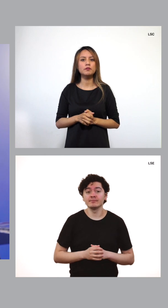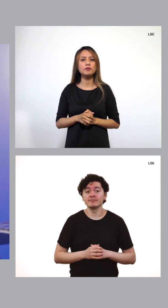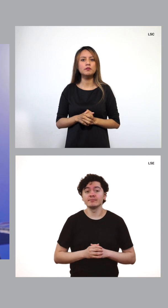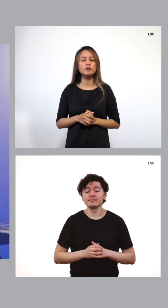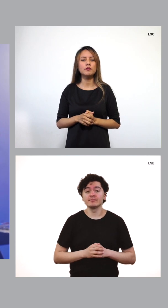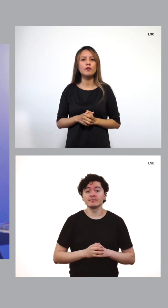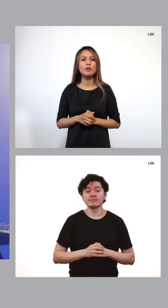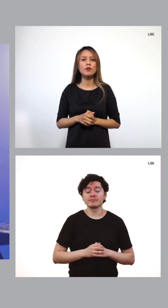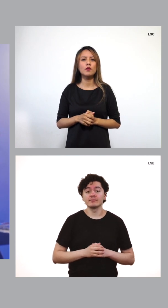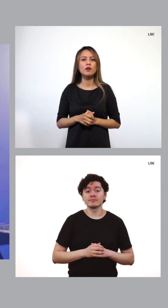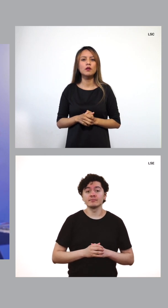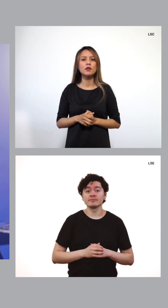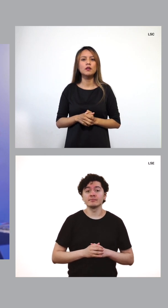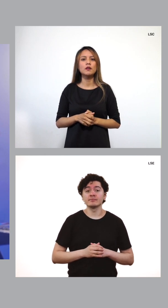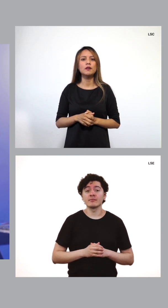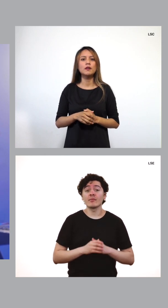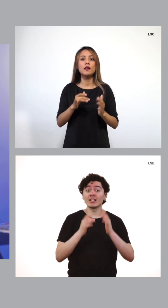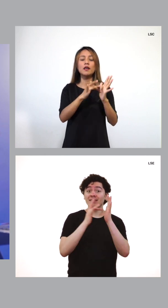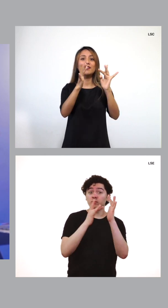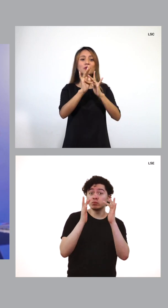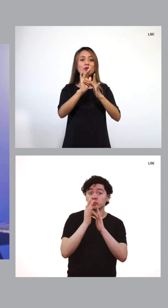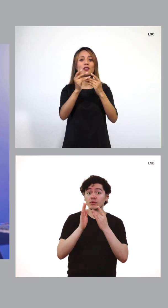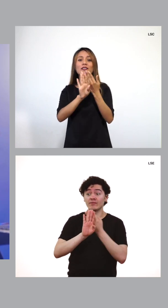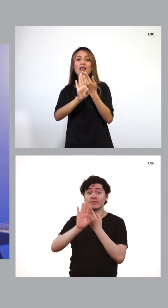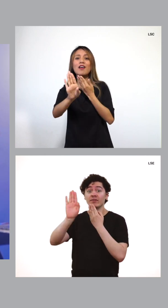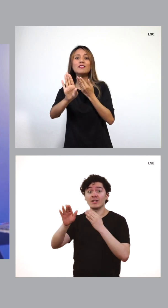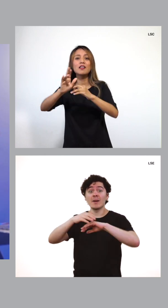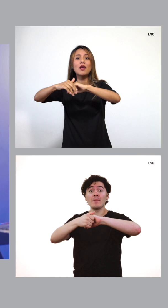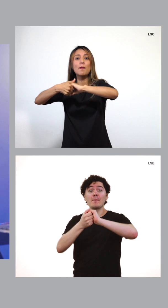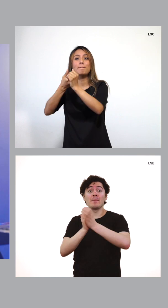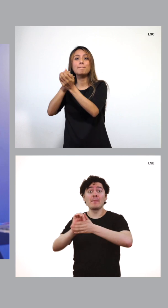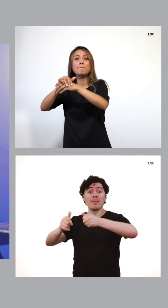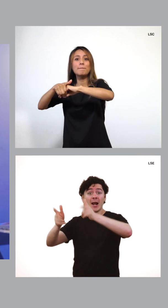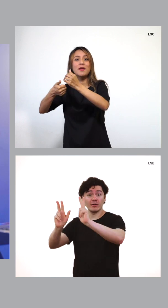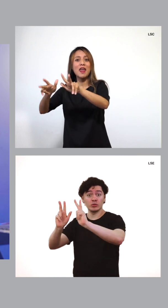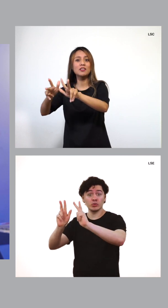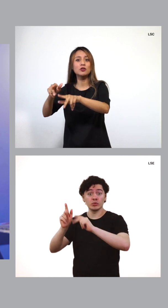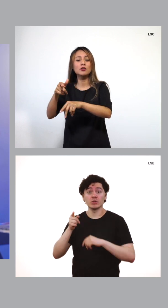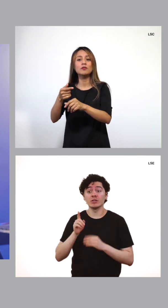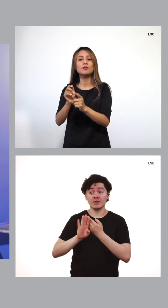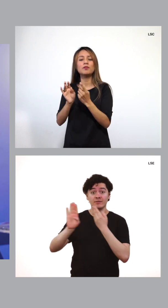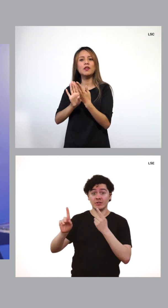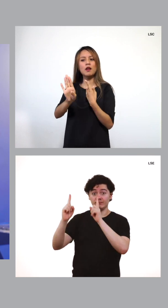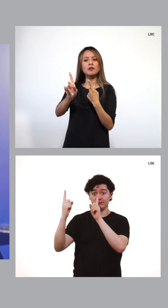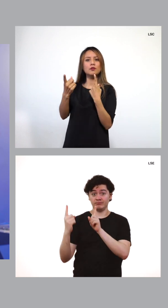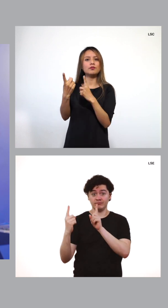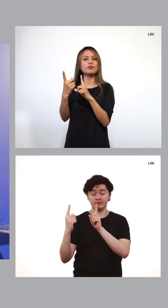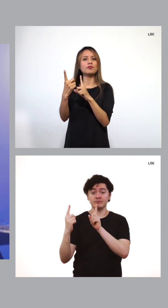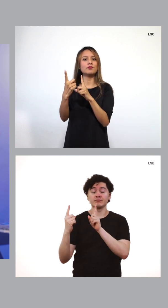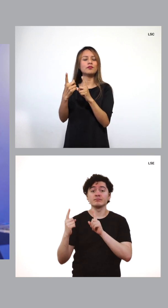ante Pilato. Jesús se encontraba frente a Pilato, el gobernador romano. Dijo, ¿eres